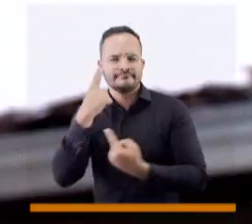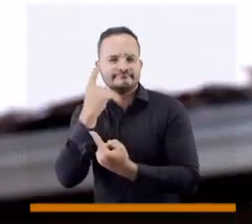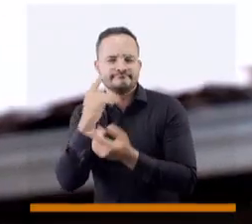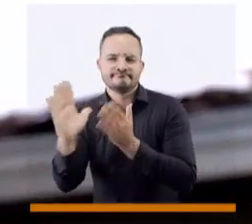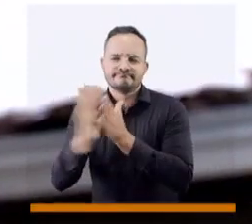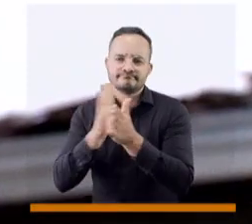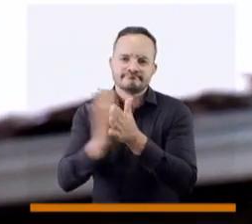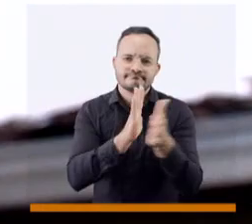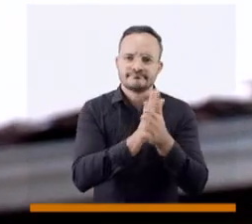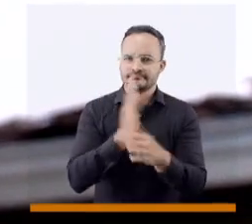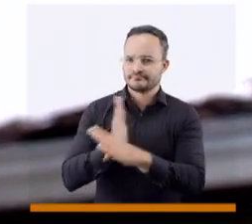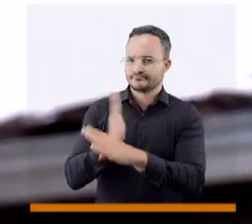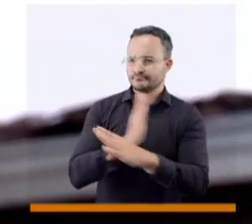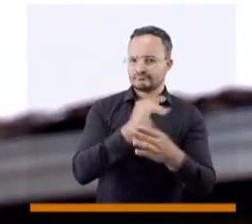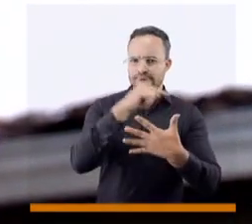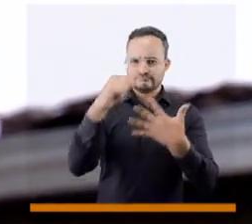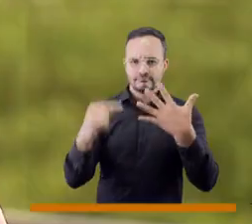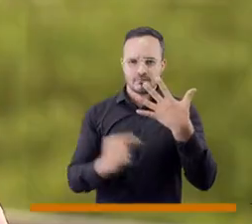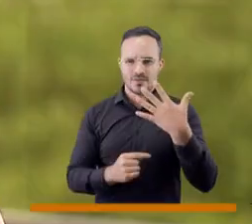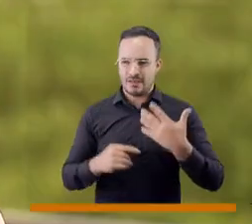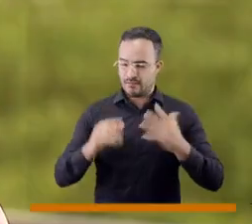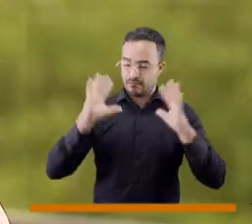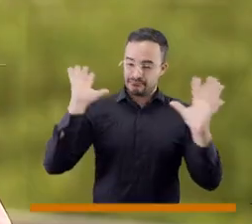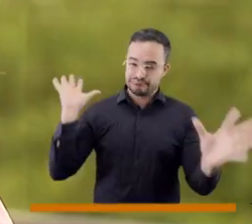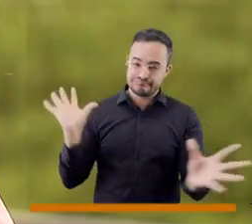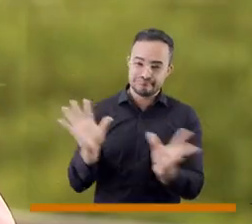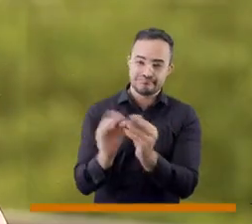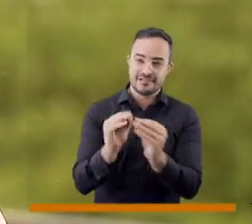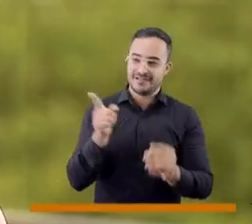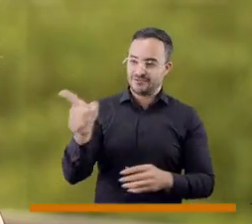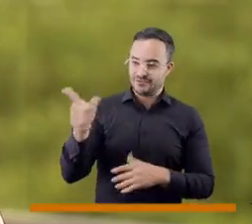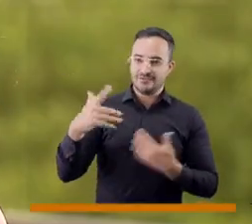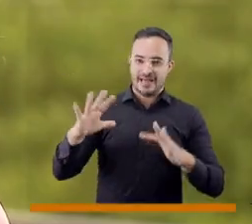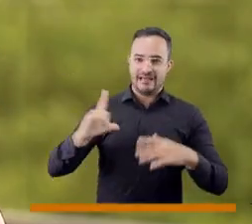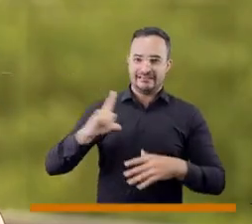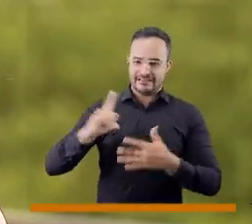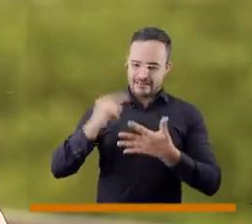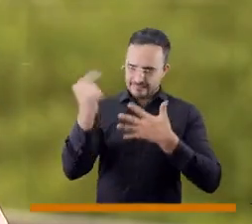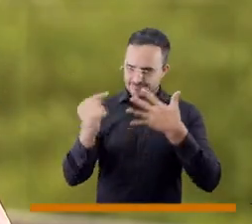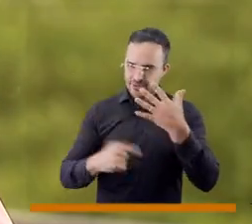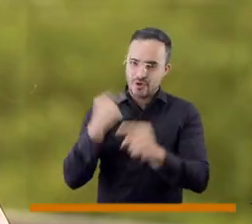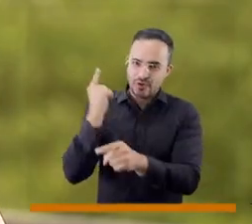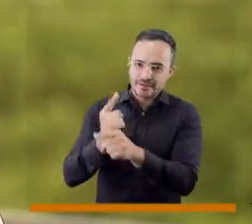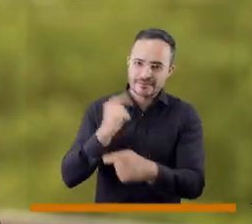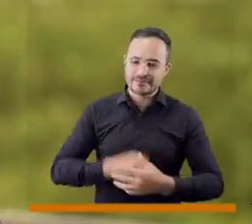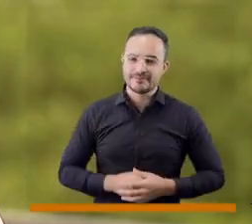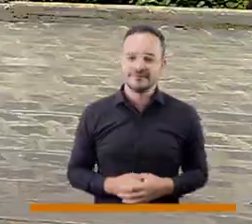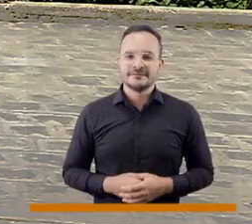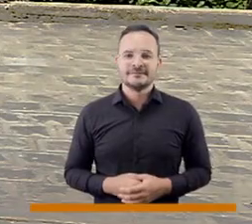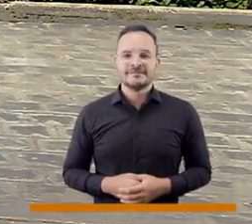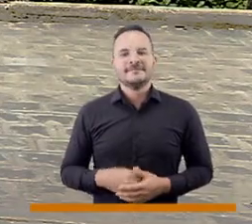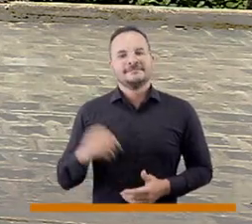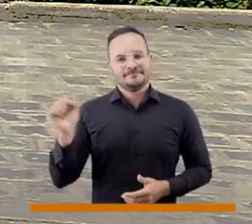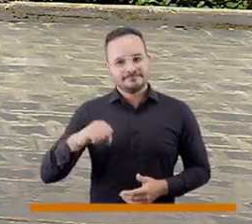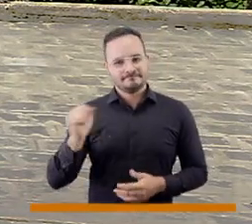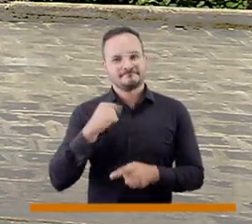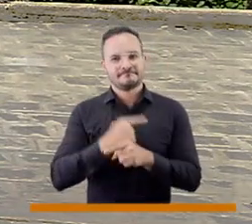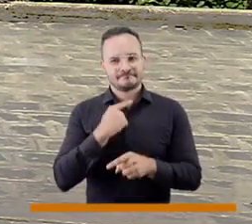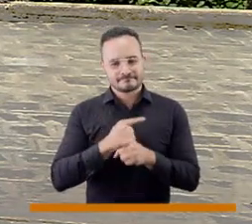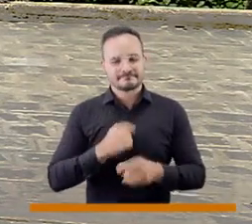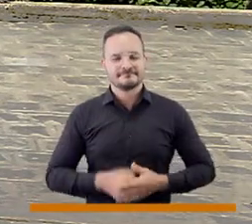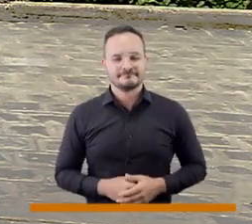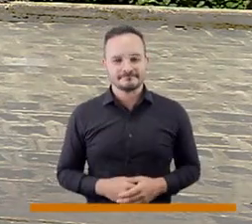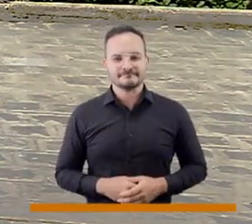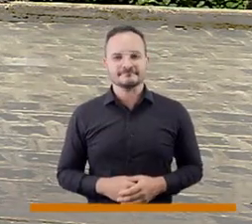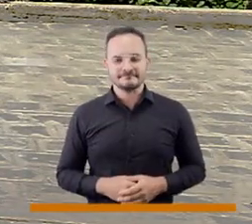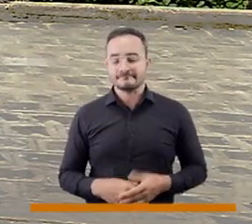comunal para escuchar las problemáticas. Es parte de esas acciones que usted ha desempeñado con este liderazgo de la base, concejal. Sí,